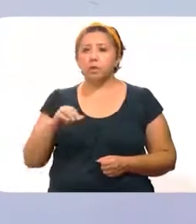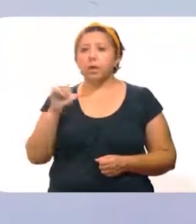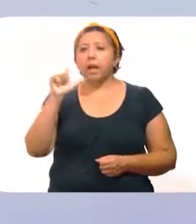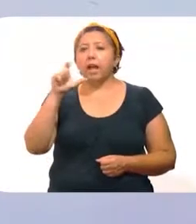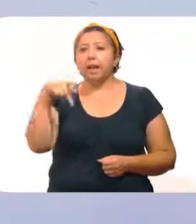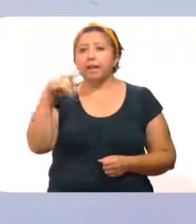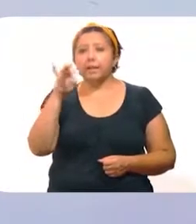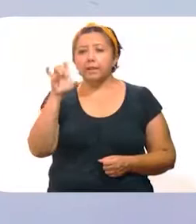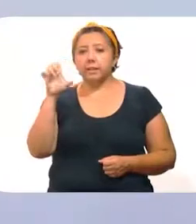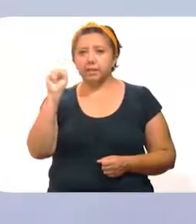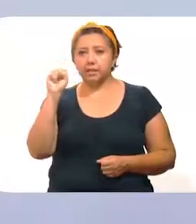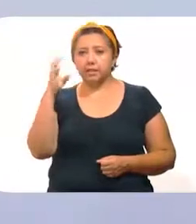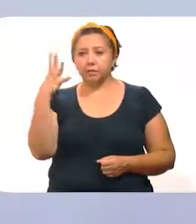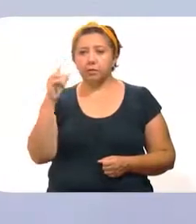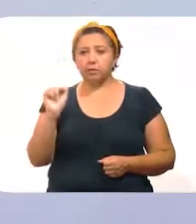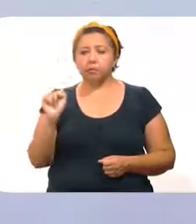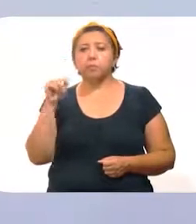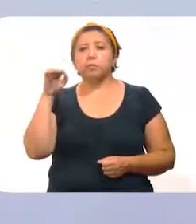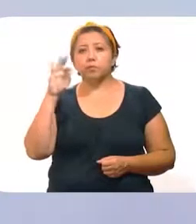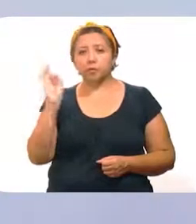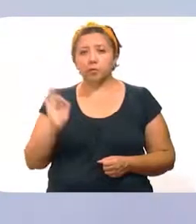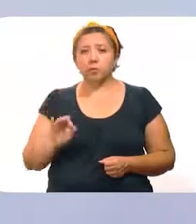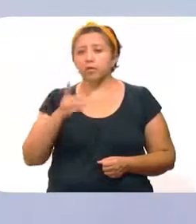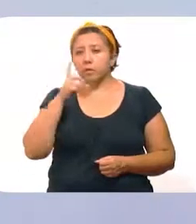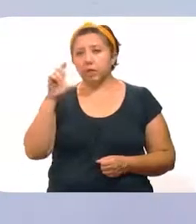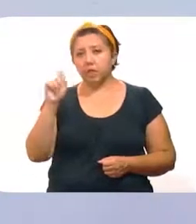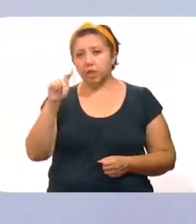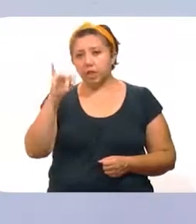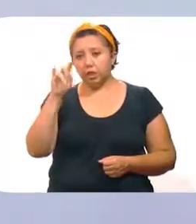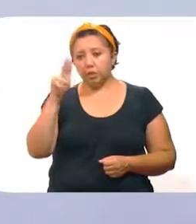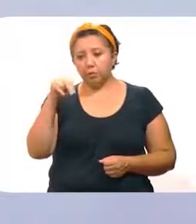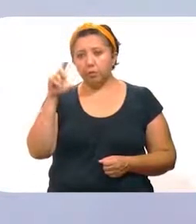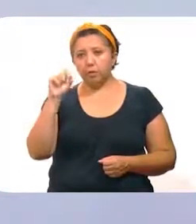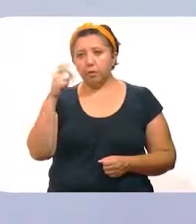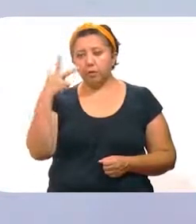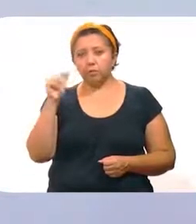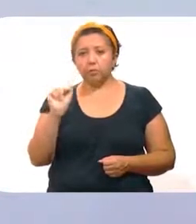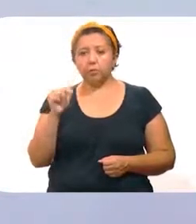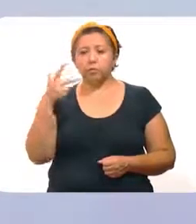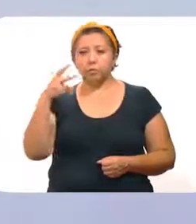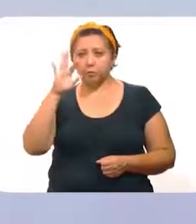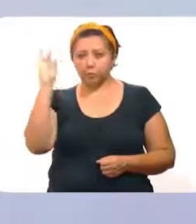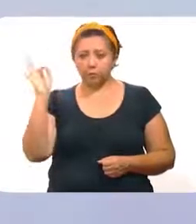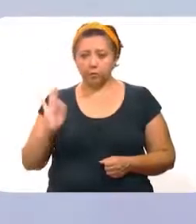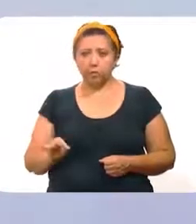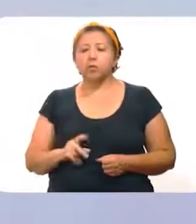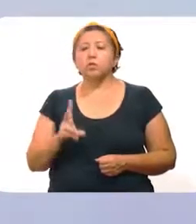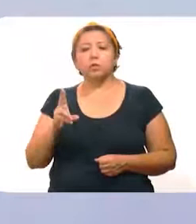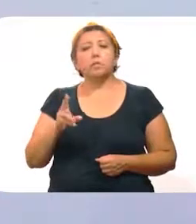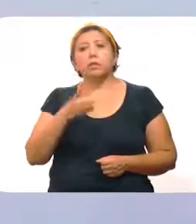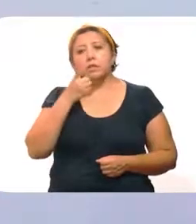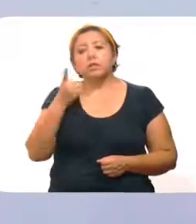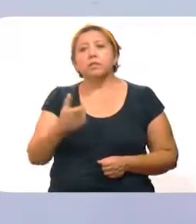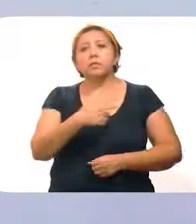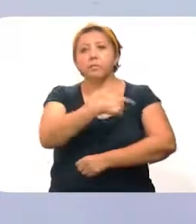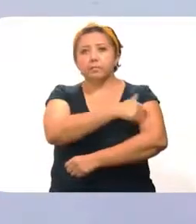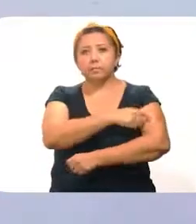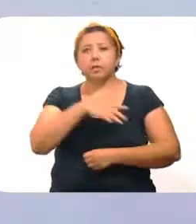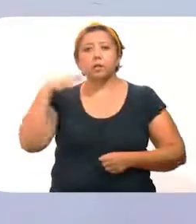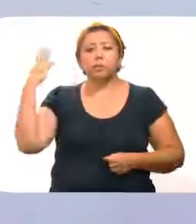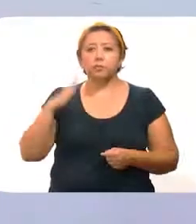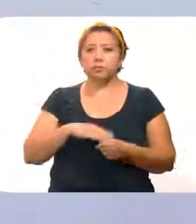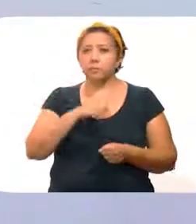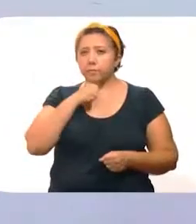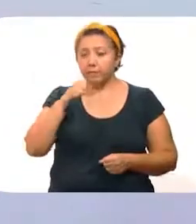Aquil, 64.4% y Tinum, 29.8%. También se están aplicando vacunas a